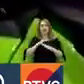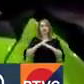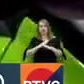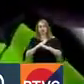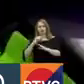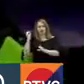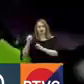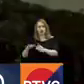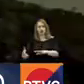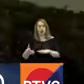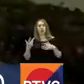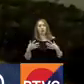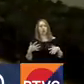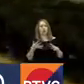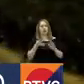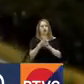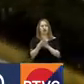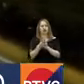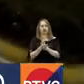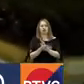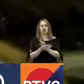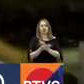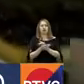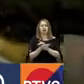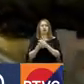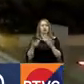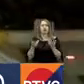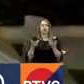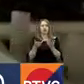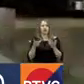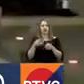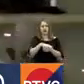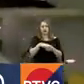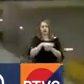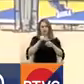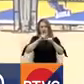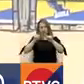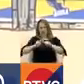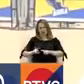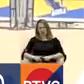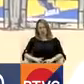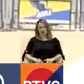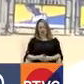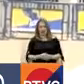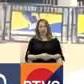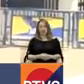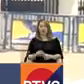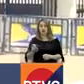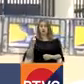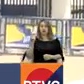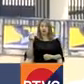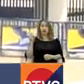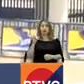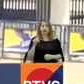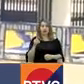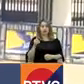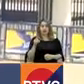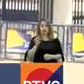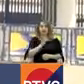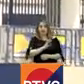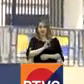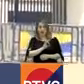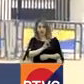entregó un balance después de recorrer barrios como el bosque sur de islas malvinas entre otros el día jueves y el día sábado